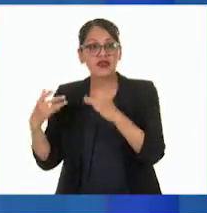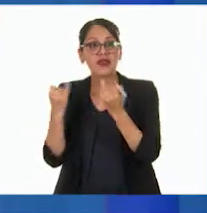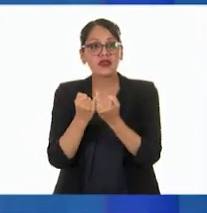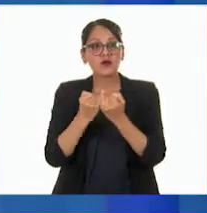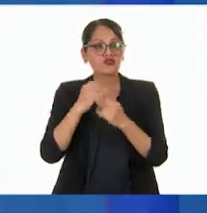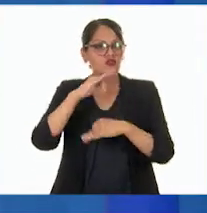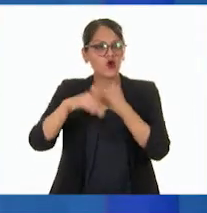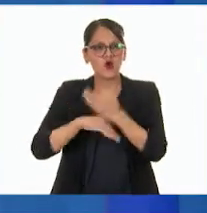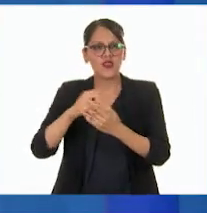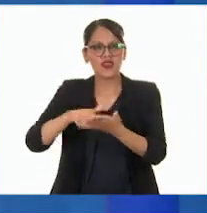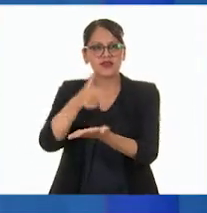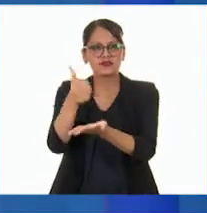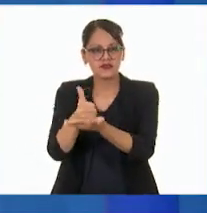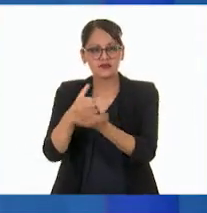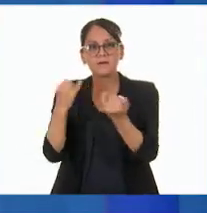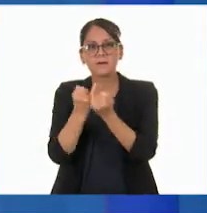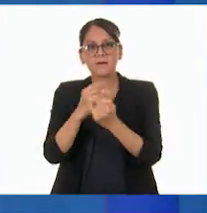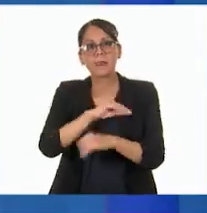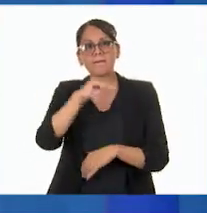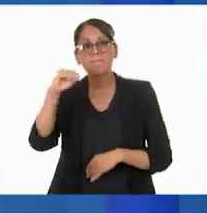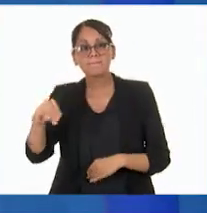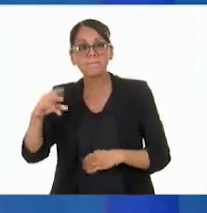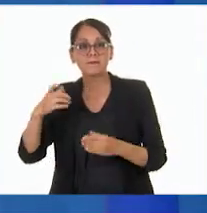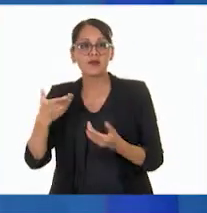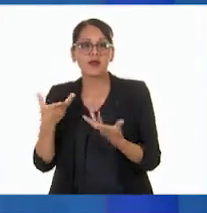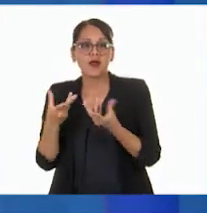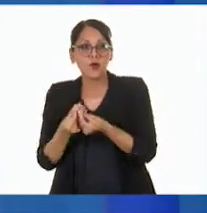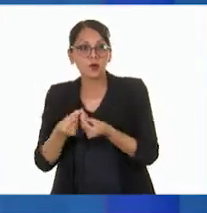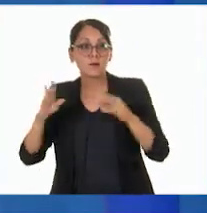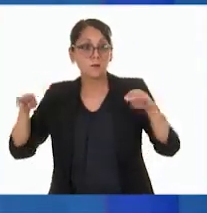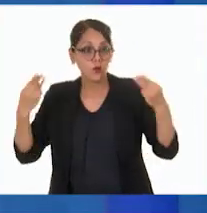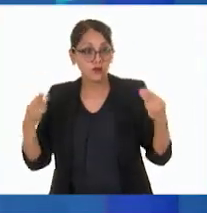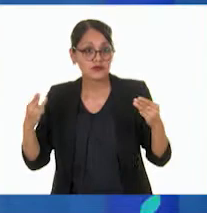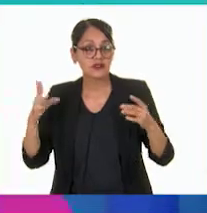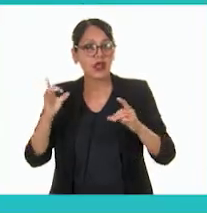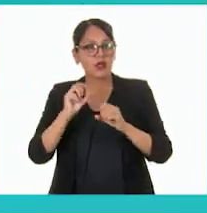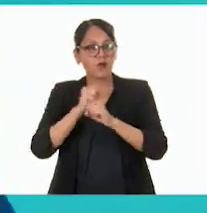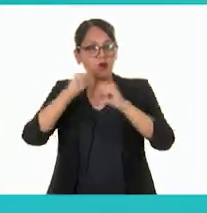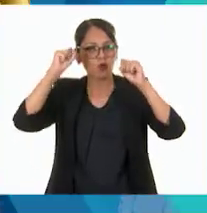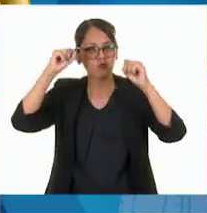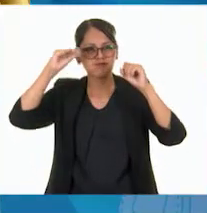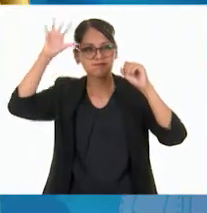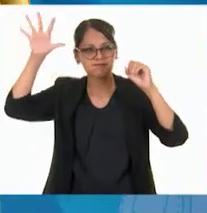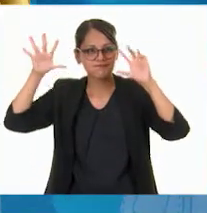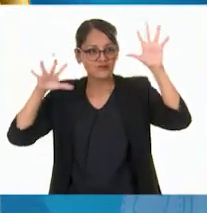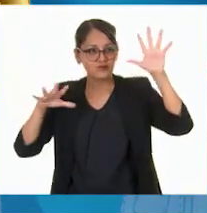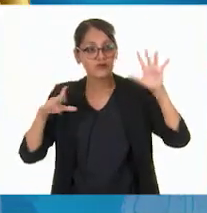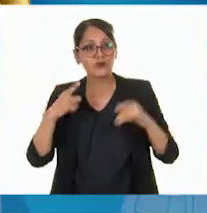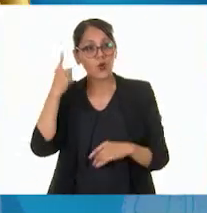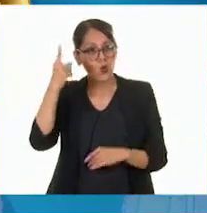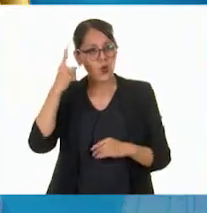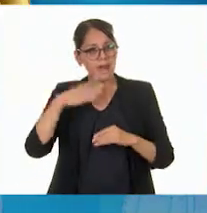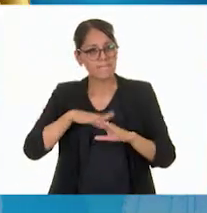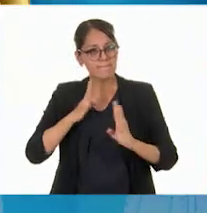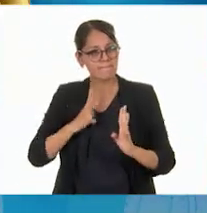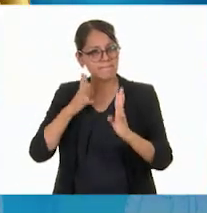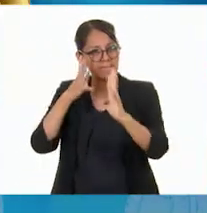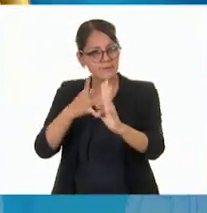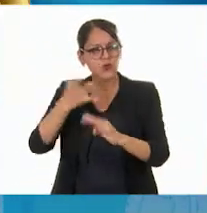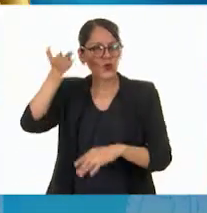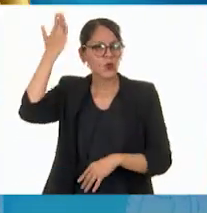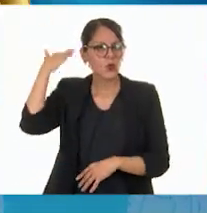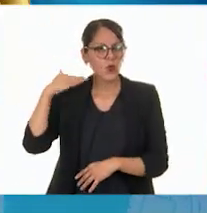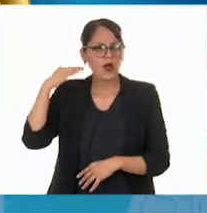casi toda la ciudad e iban acompañadas de música y hasta fuegos artificiales. Una de las procesiones más importantes de